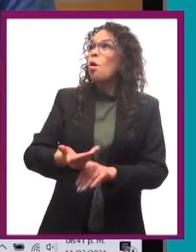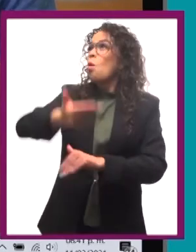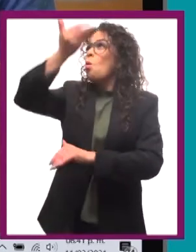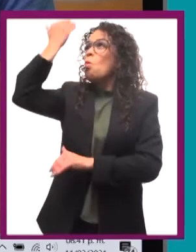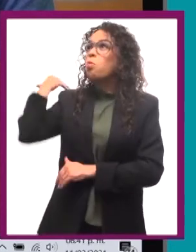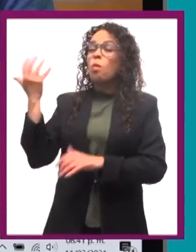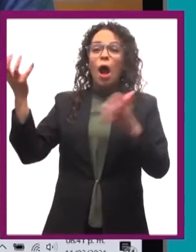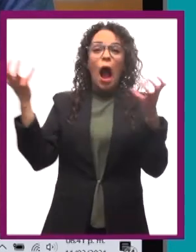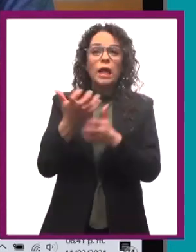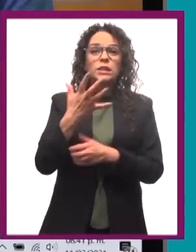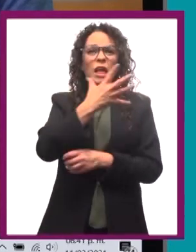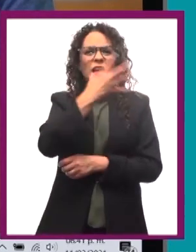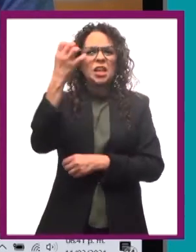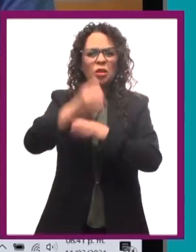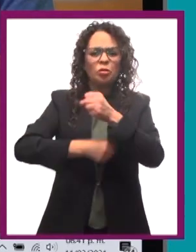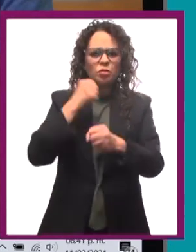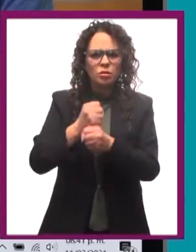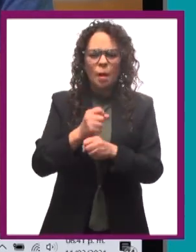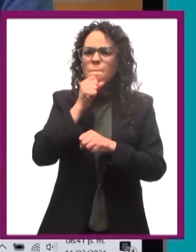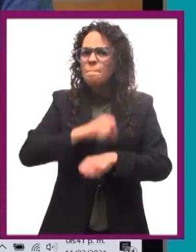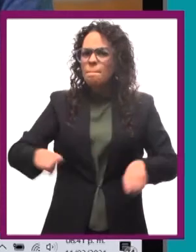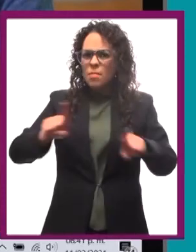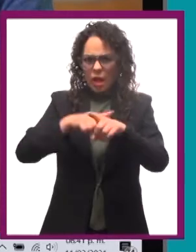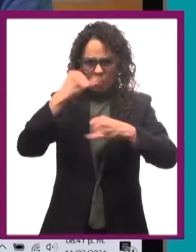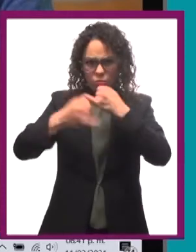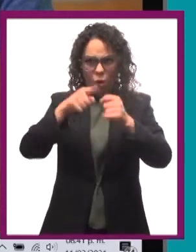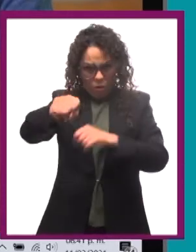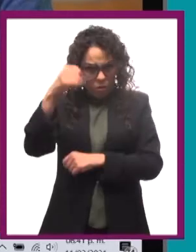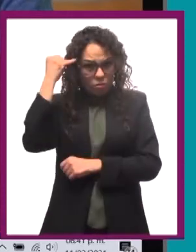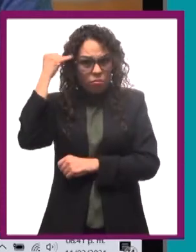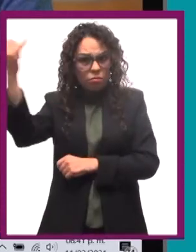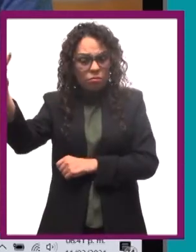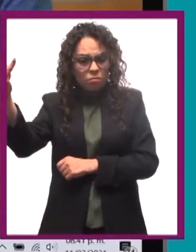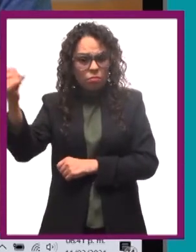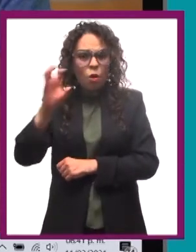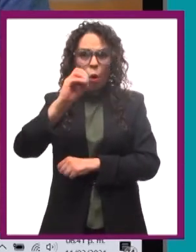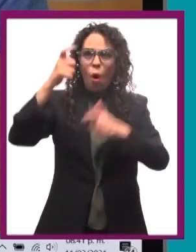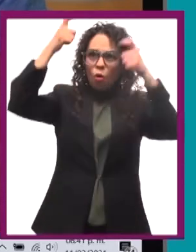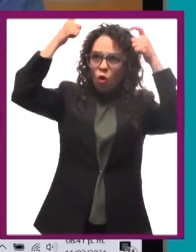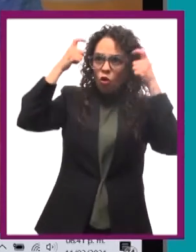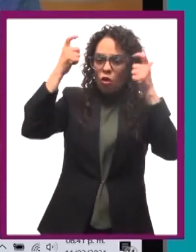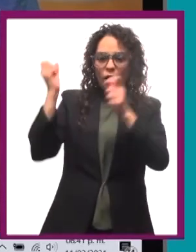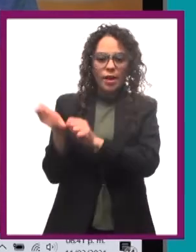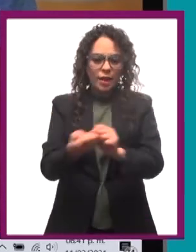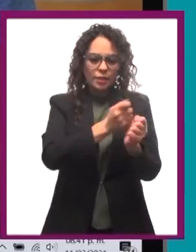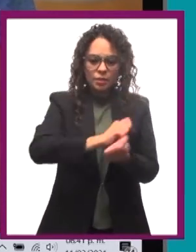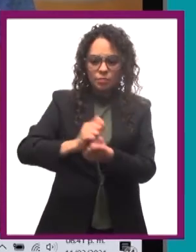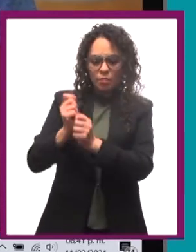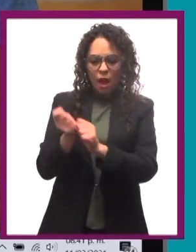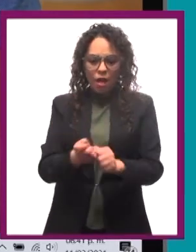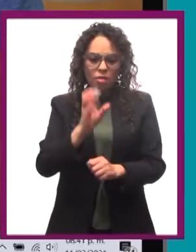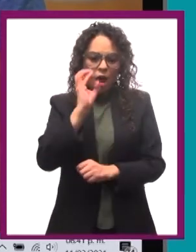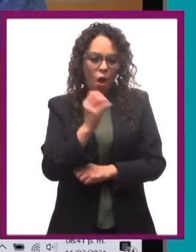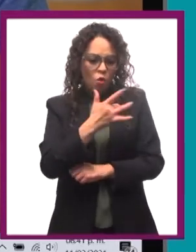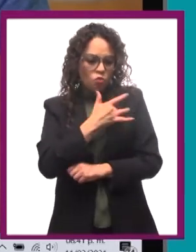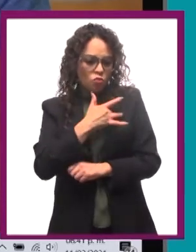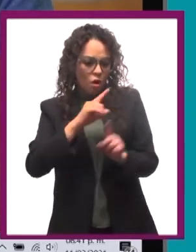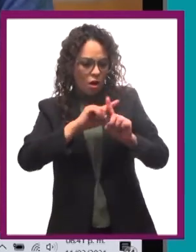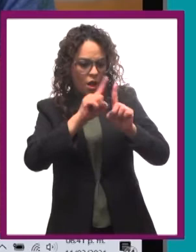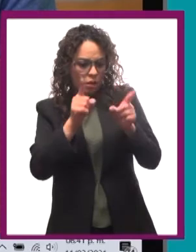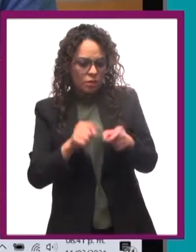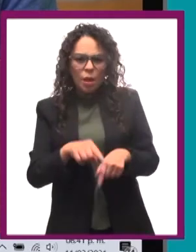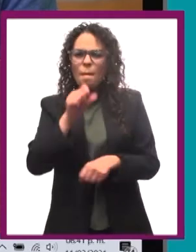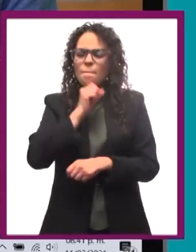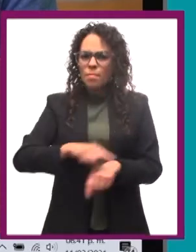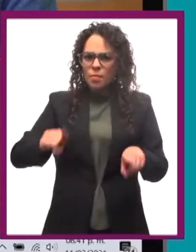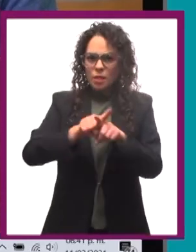hace 500 años. ¿Hubieras imaginado el mismo juego? Esa espada, esa corona, o ese corazón, hubieran